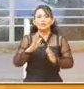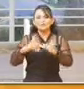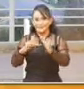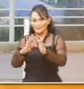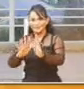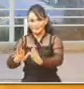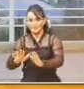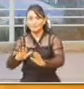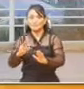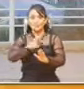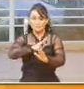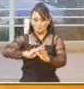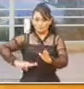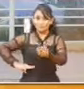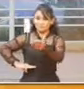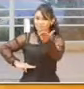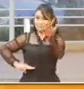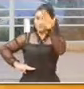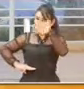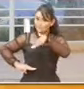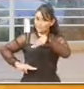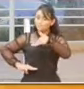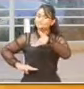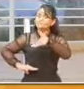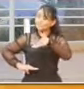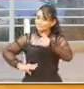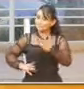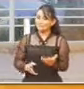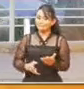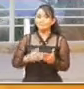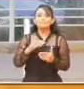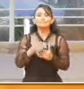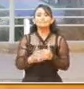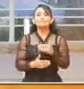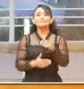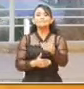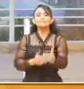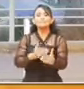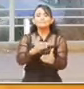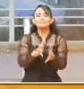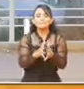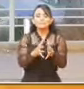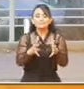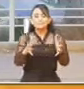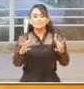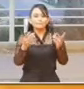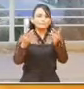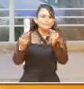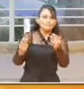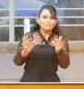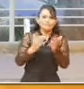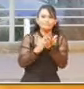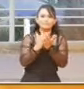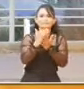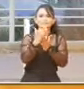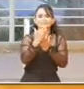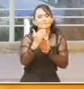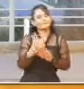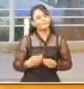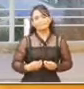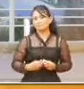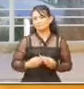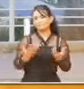ustedes lo saben, está en un proceso de crecimiento acelerado y sin duda